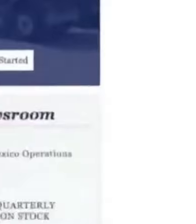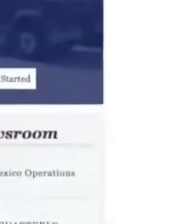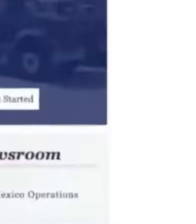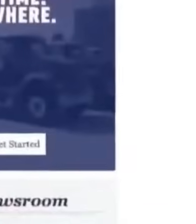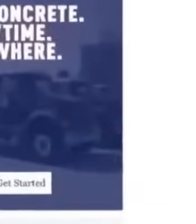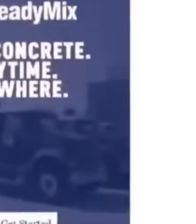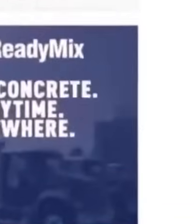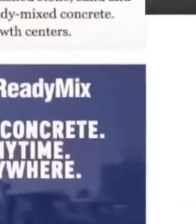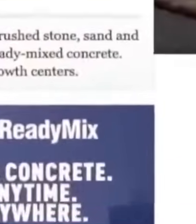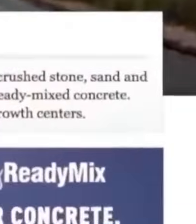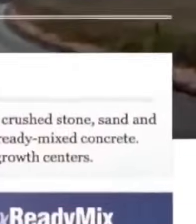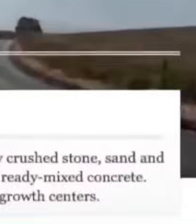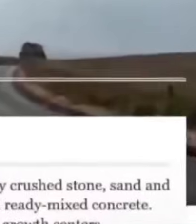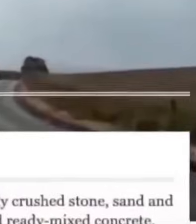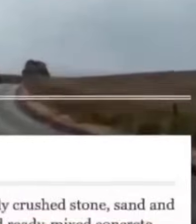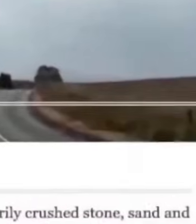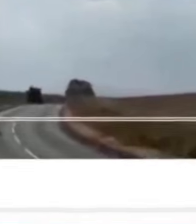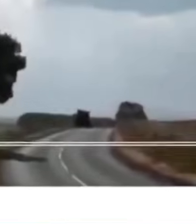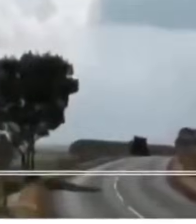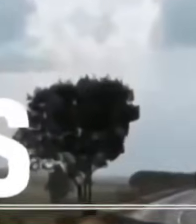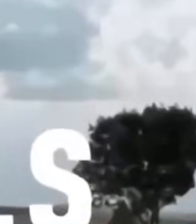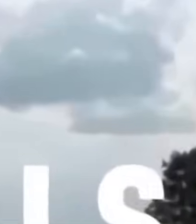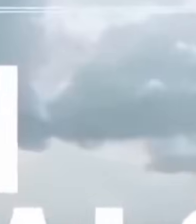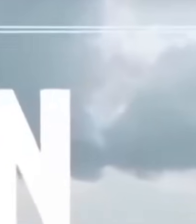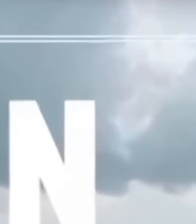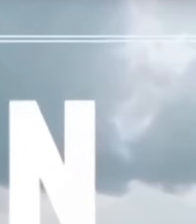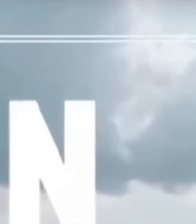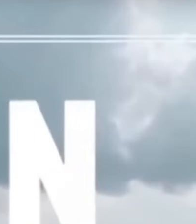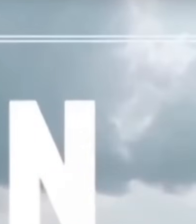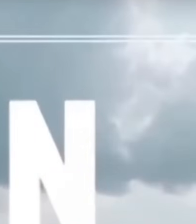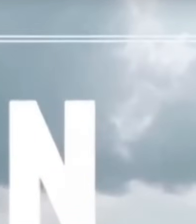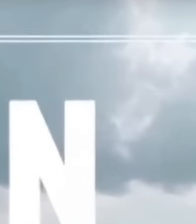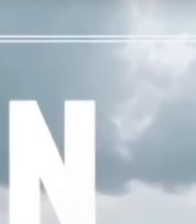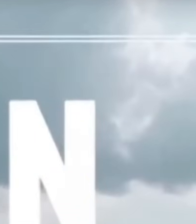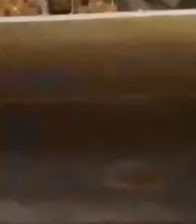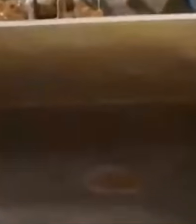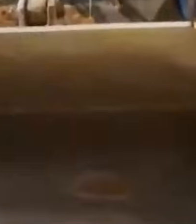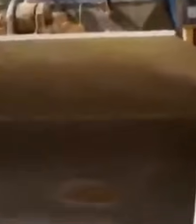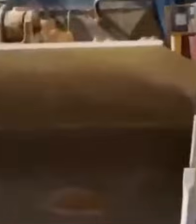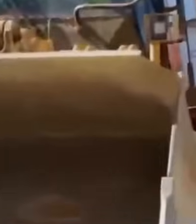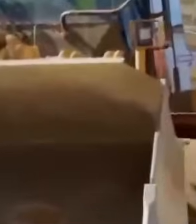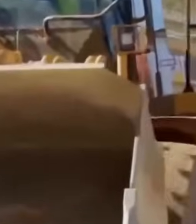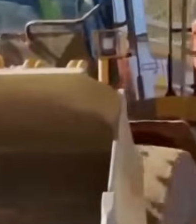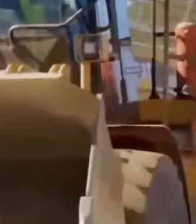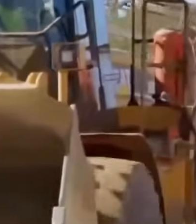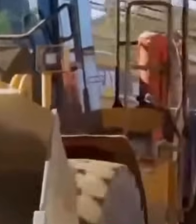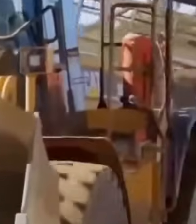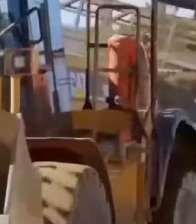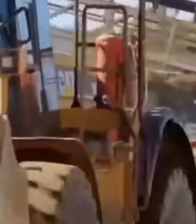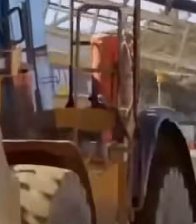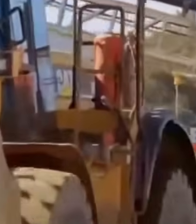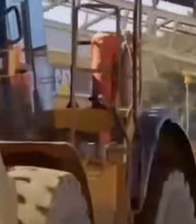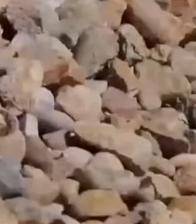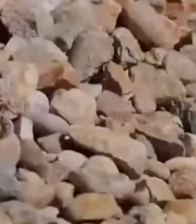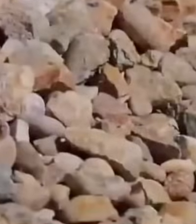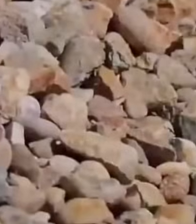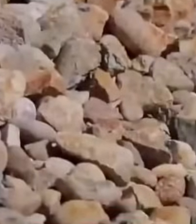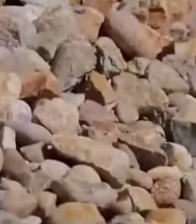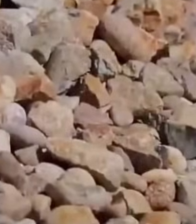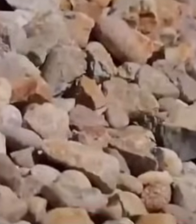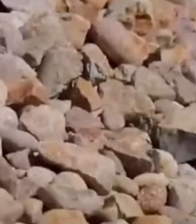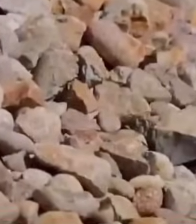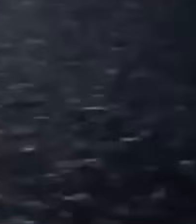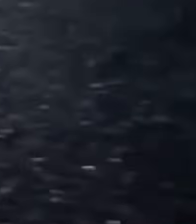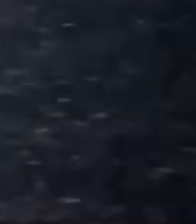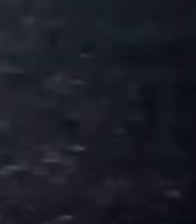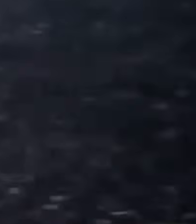que se frotó las manos por las reservas de piedra caliza en Tulum fue Vulcan Materials Company, la mayor productora de agregados pétreos para la